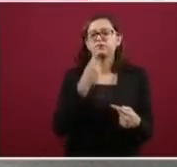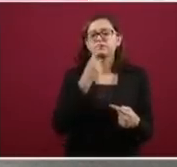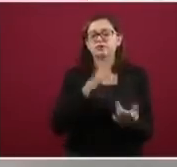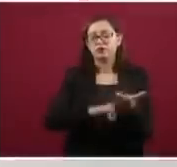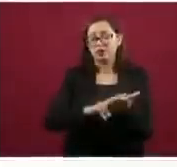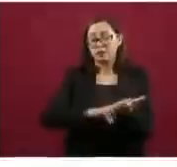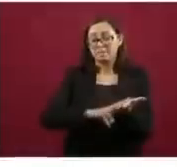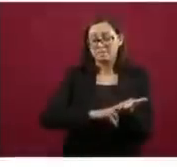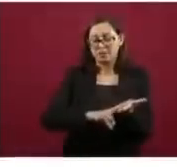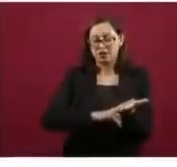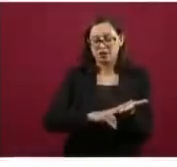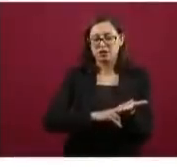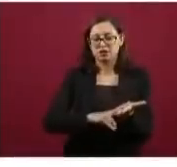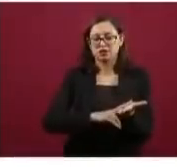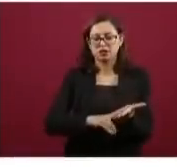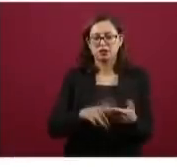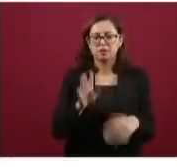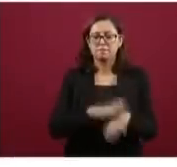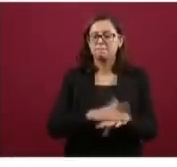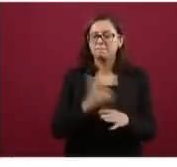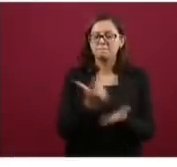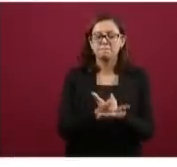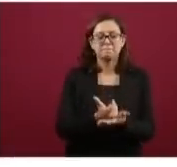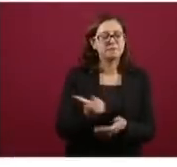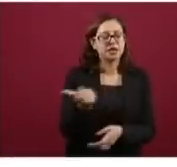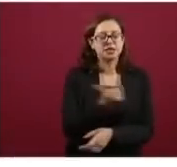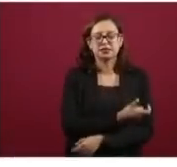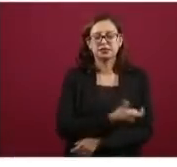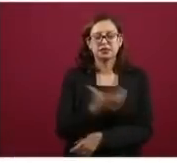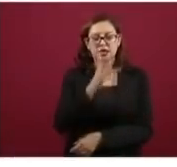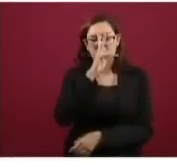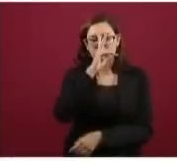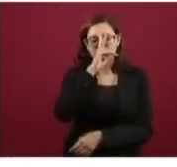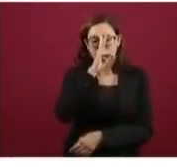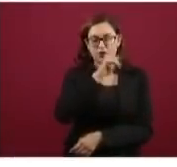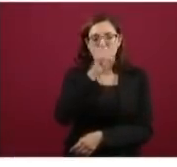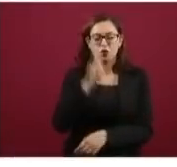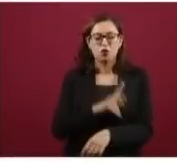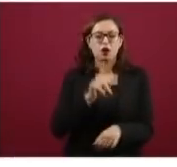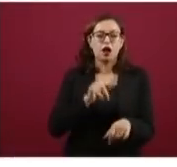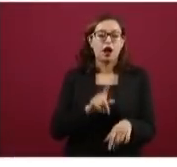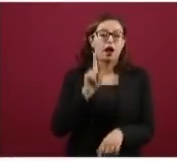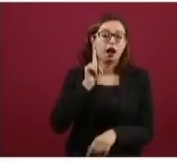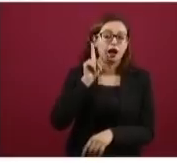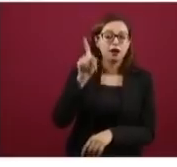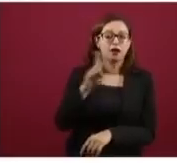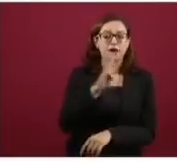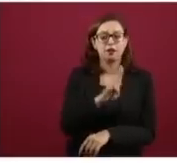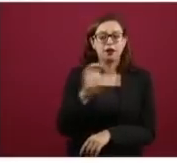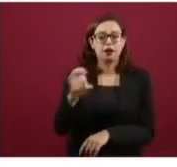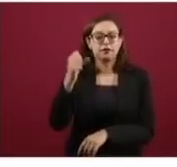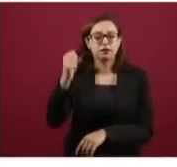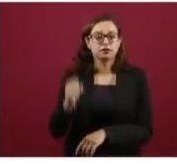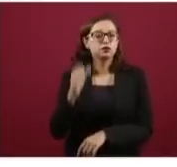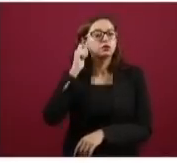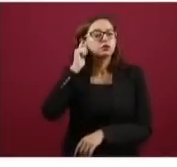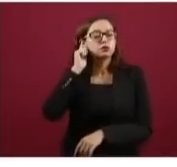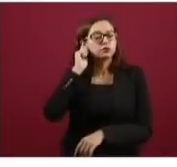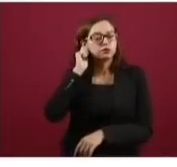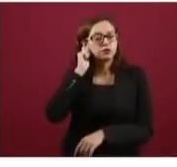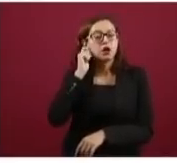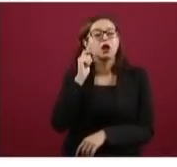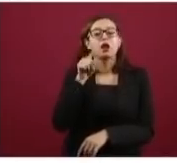el margen más alto con el precio más alto que lo encontramos en la paz baja california sur raas y